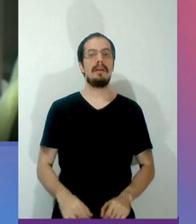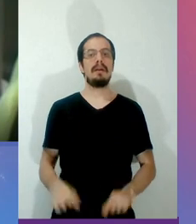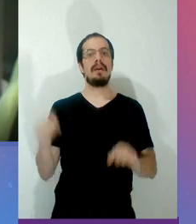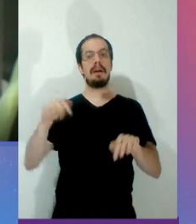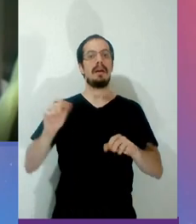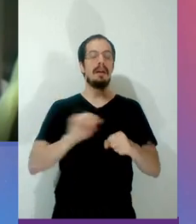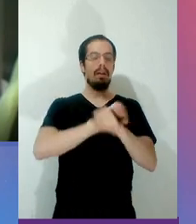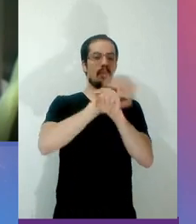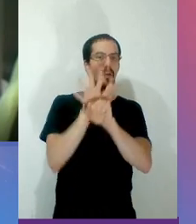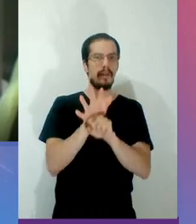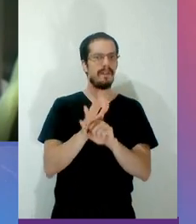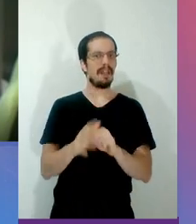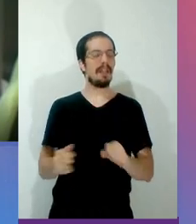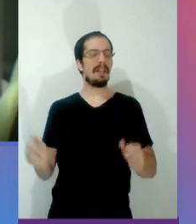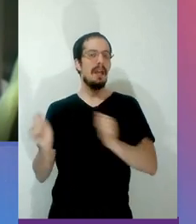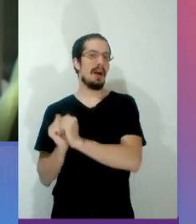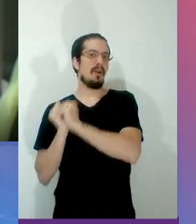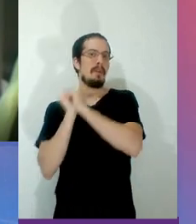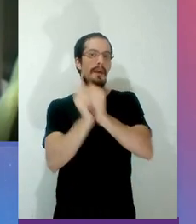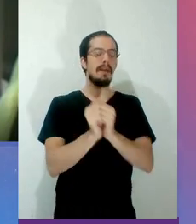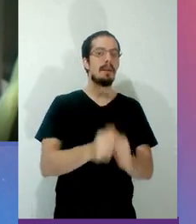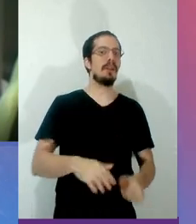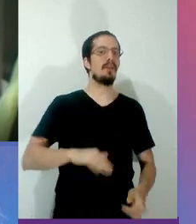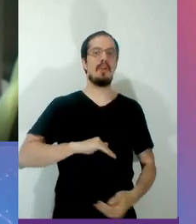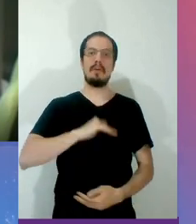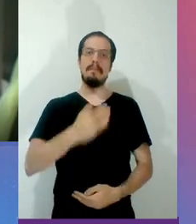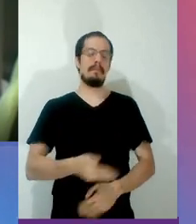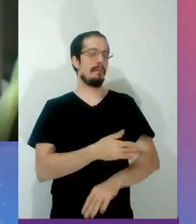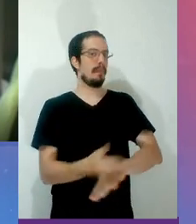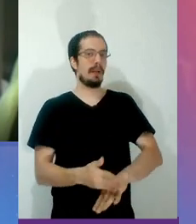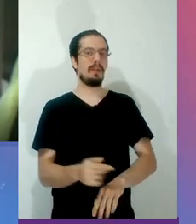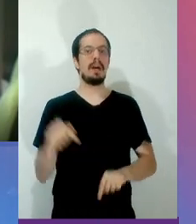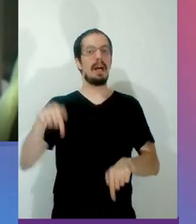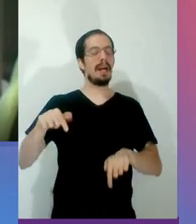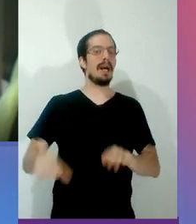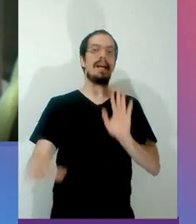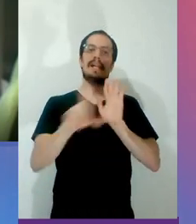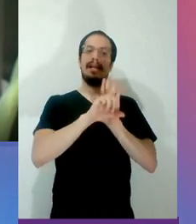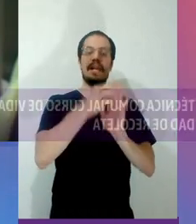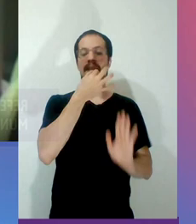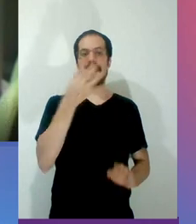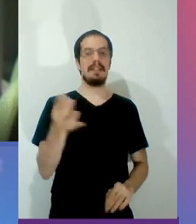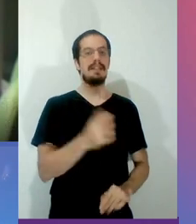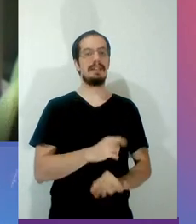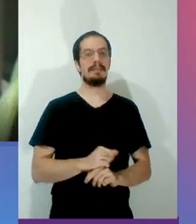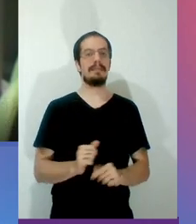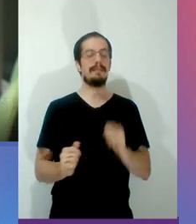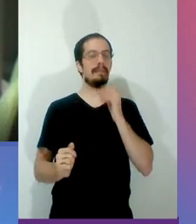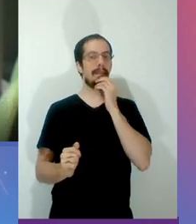los acompañamientos postparto. Bueno, la ley Mila sí tiene